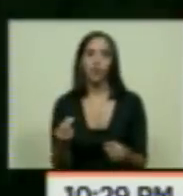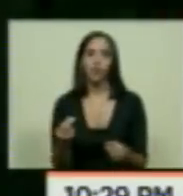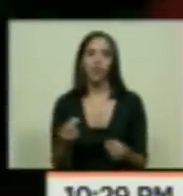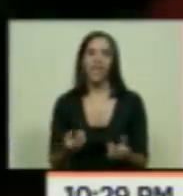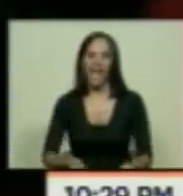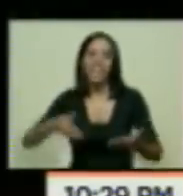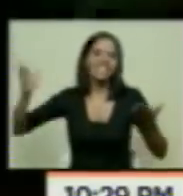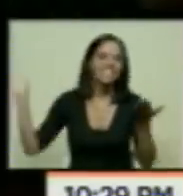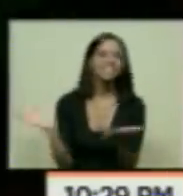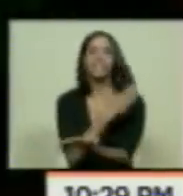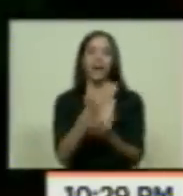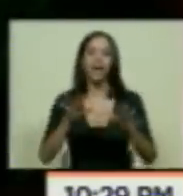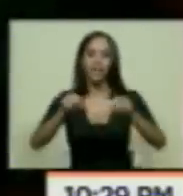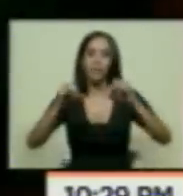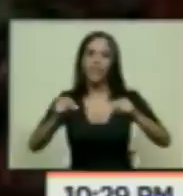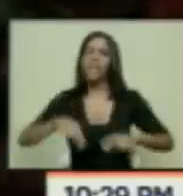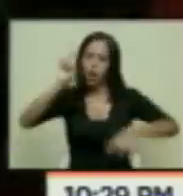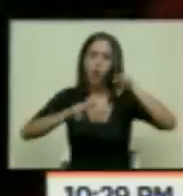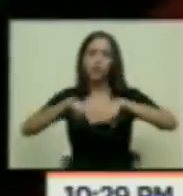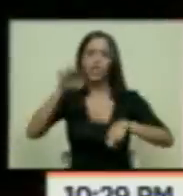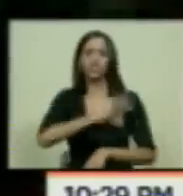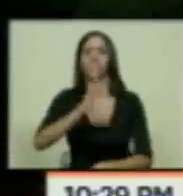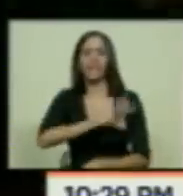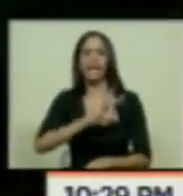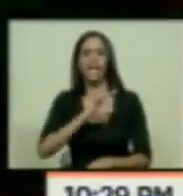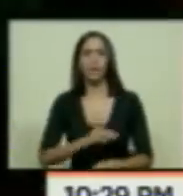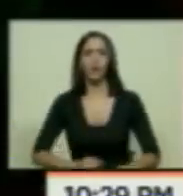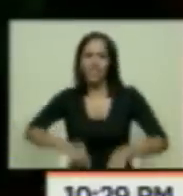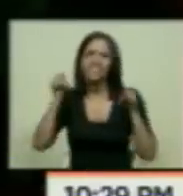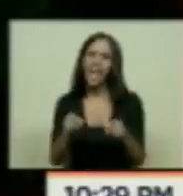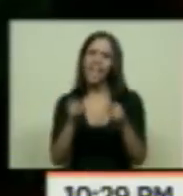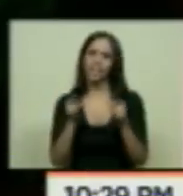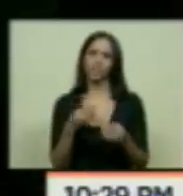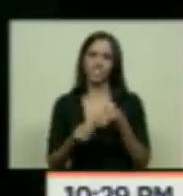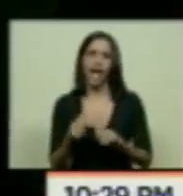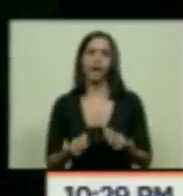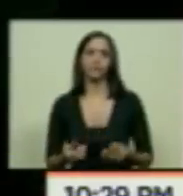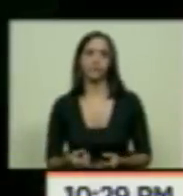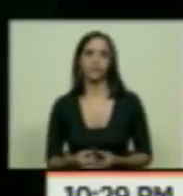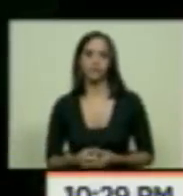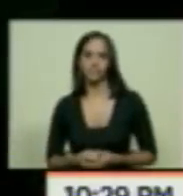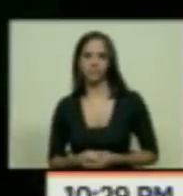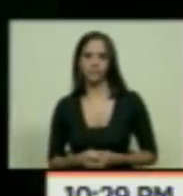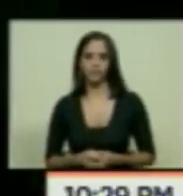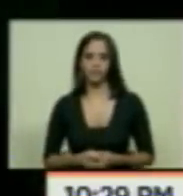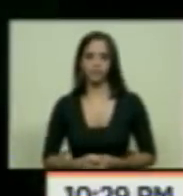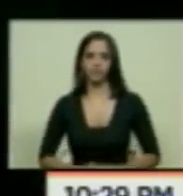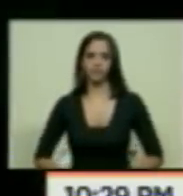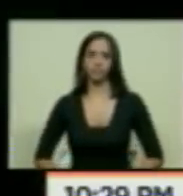capitalismo y construir el socialismo. De eso se trata.